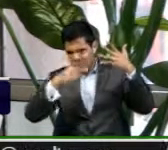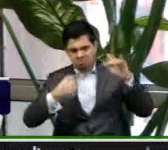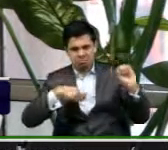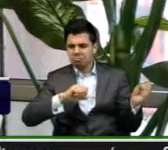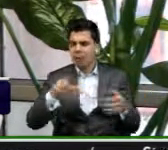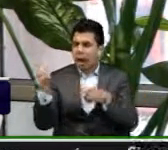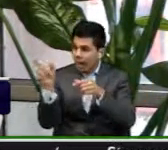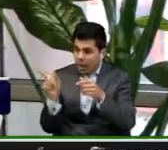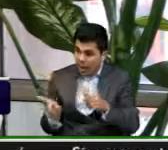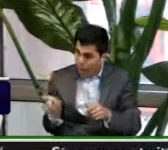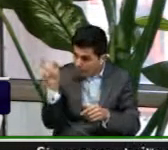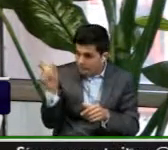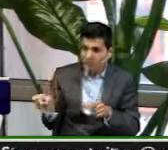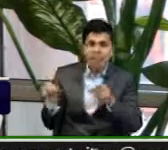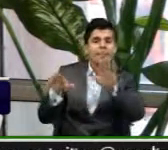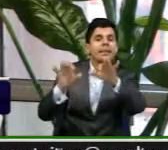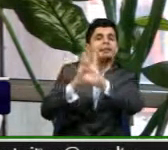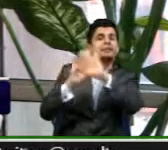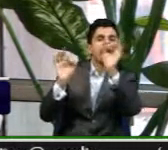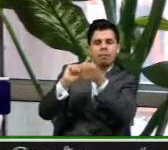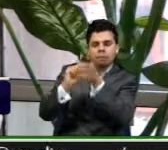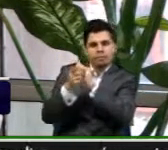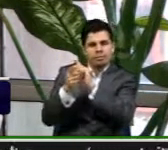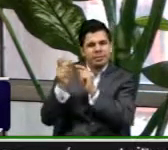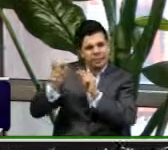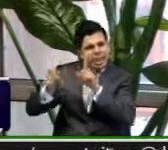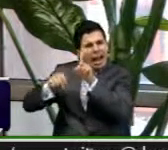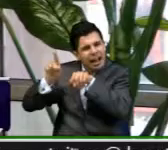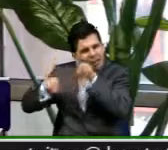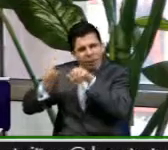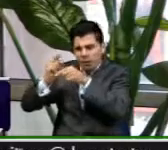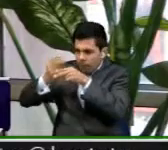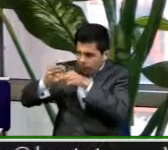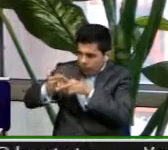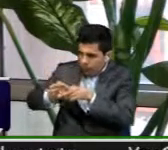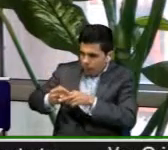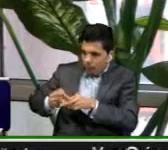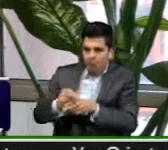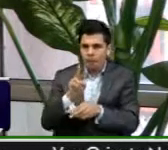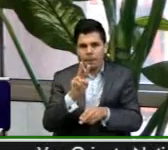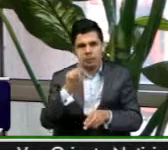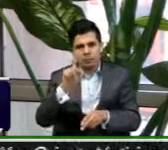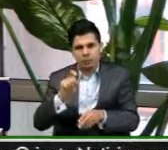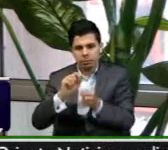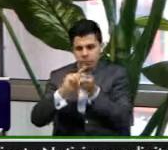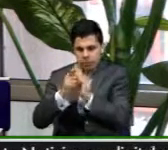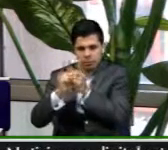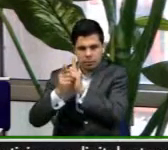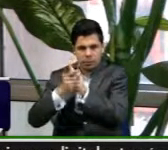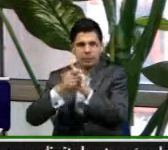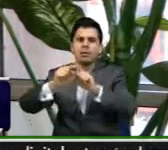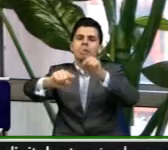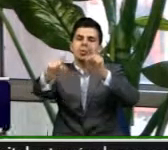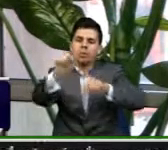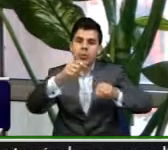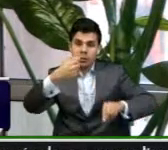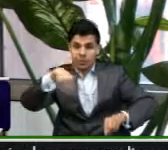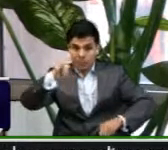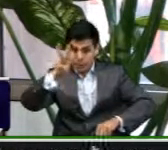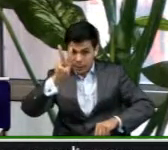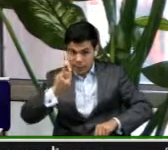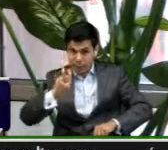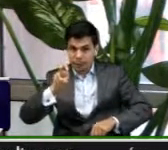candidatos al Consejo en el departamento que presentaron sus modificaciones, por las cuales 17 fueron por